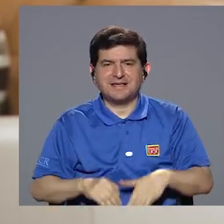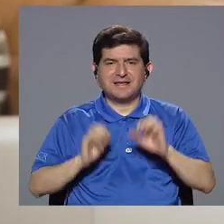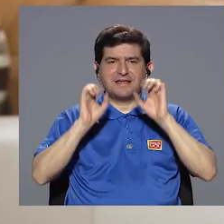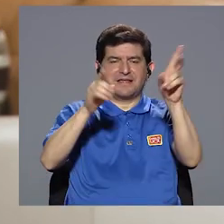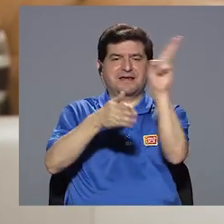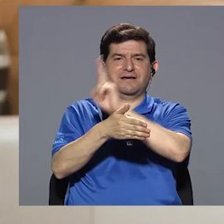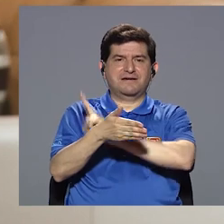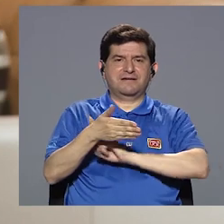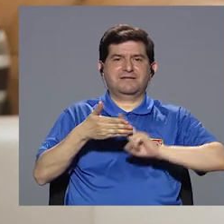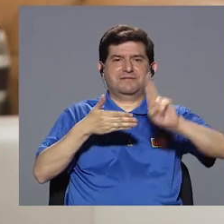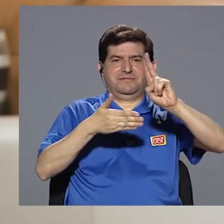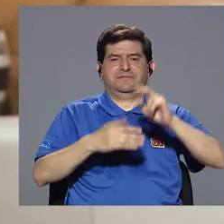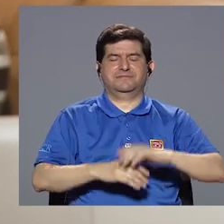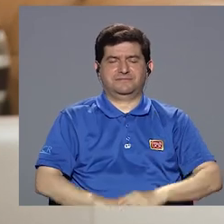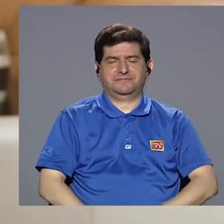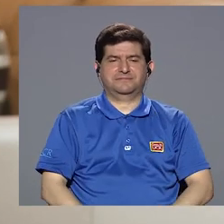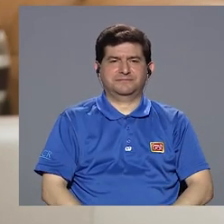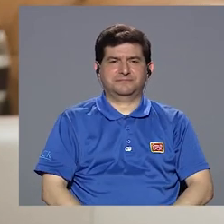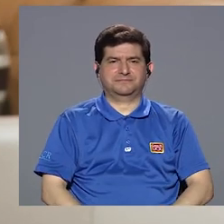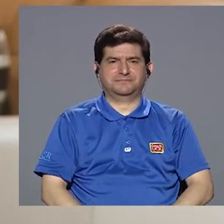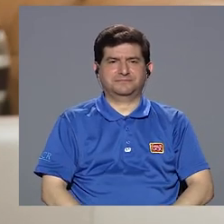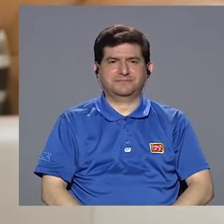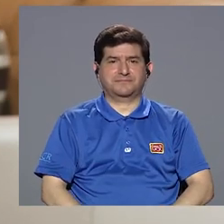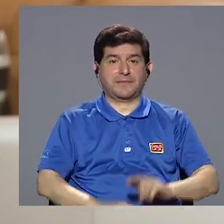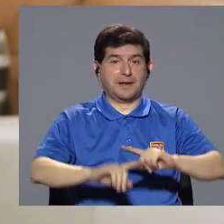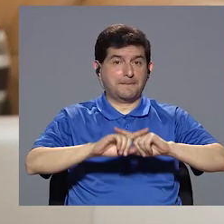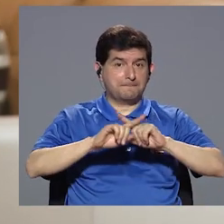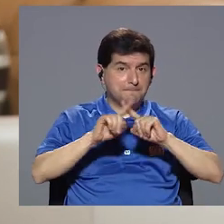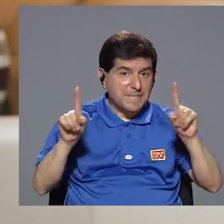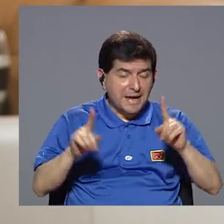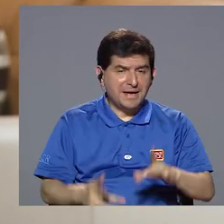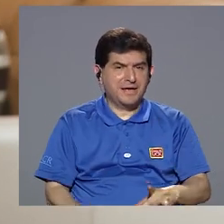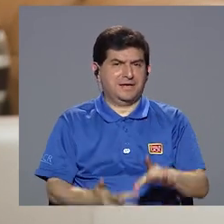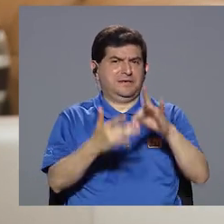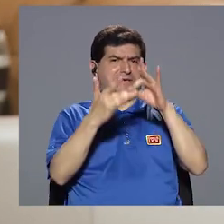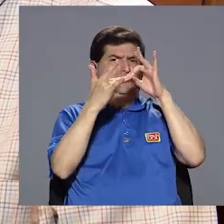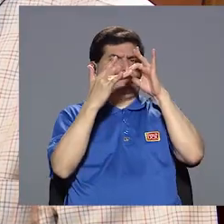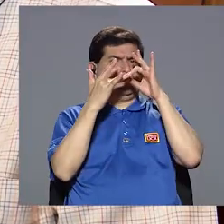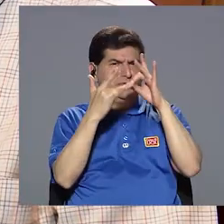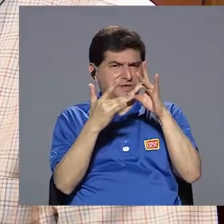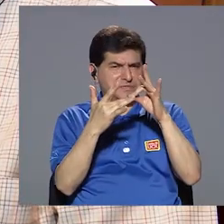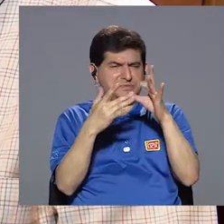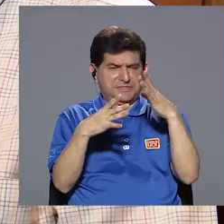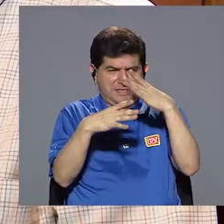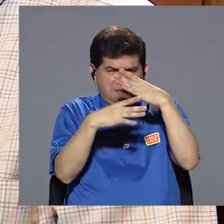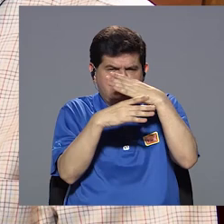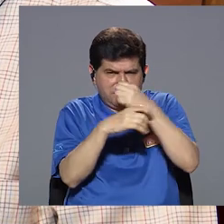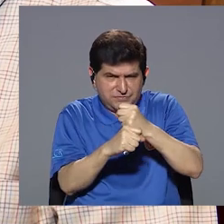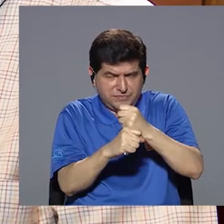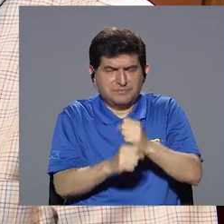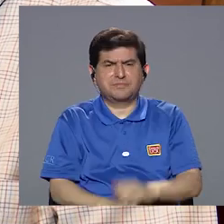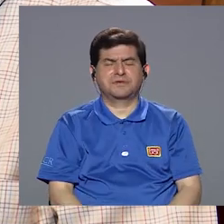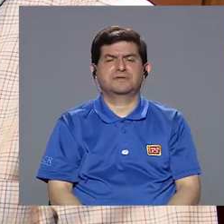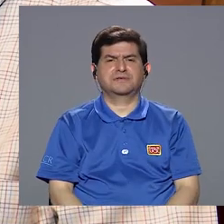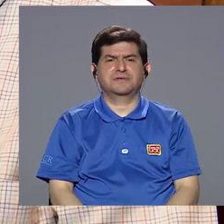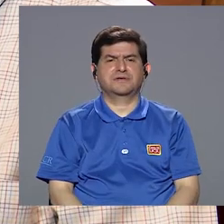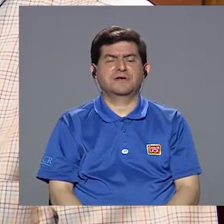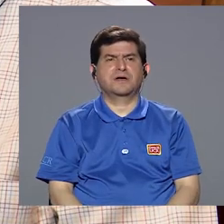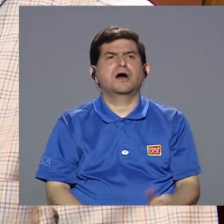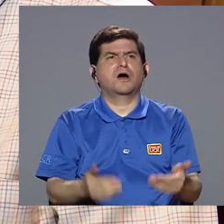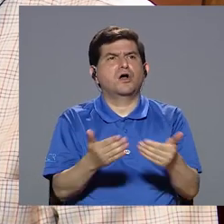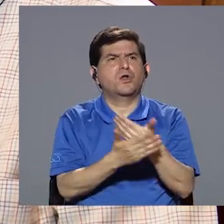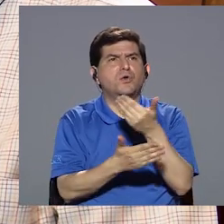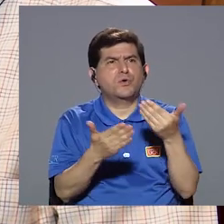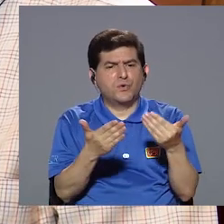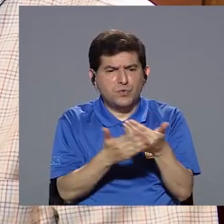a la educación superior pero sobre sobre todo lo podemos tal vez resumir de esta manera que ha